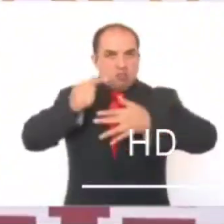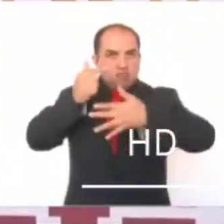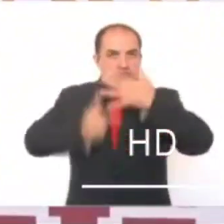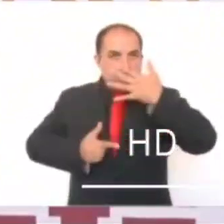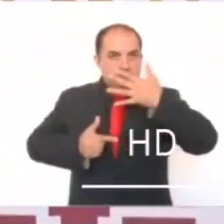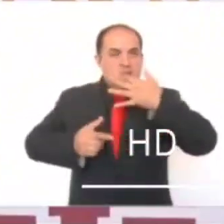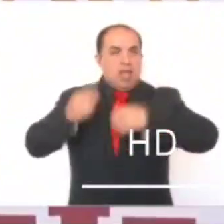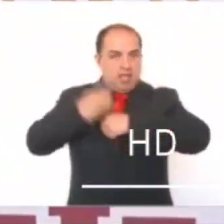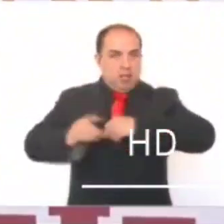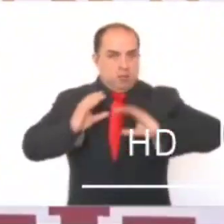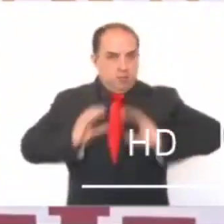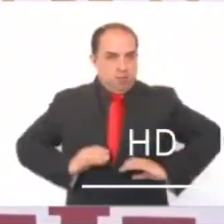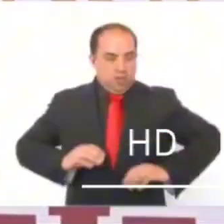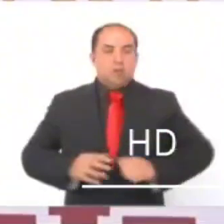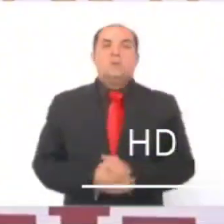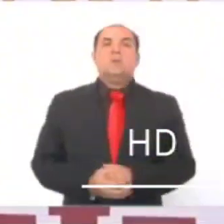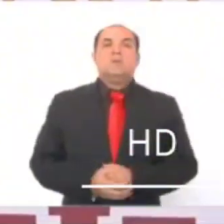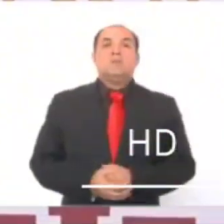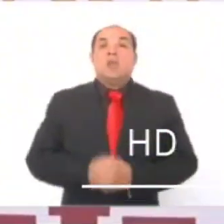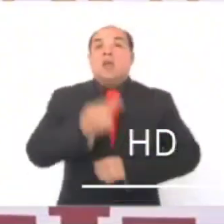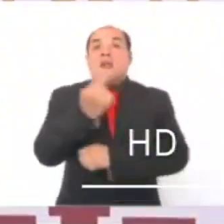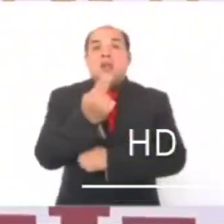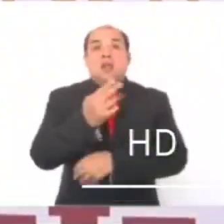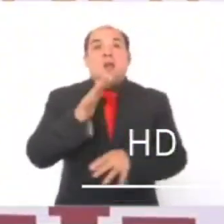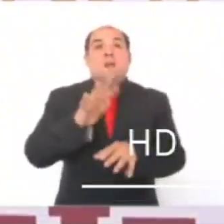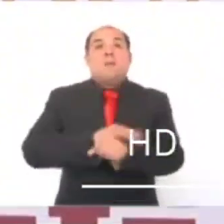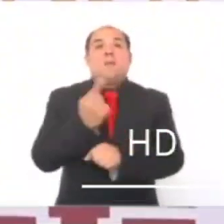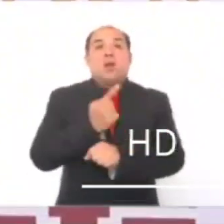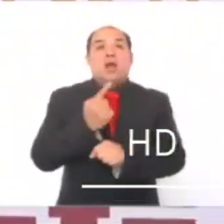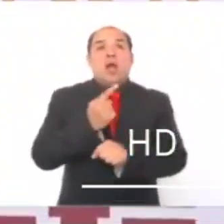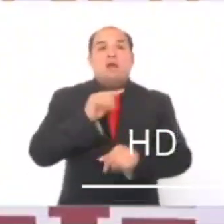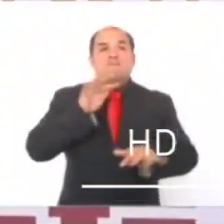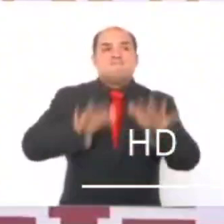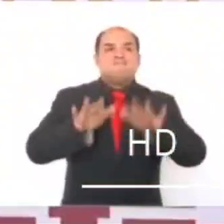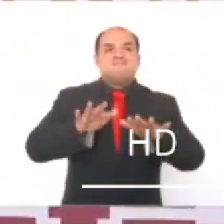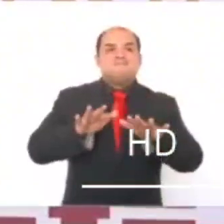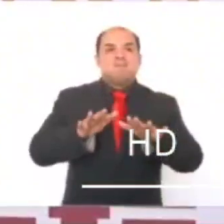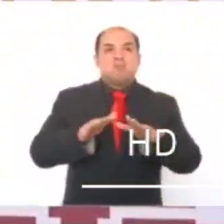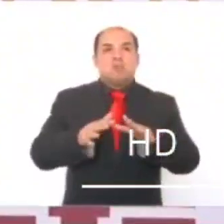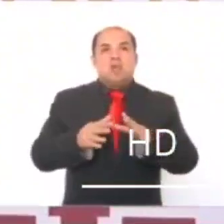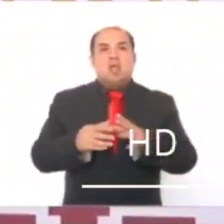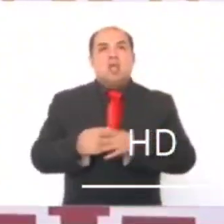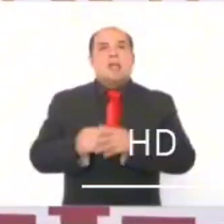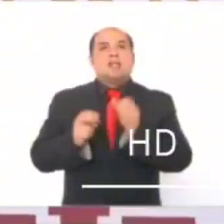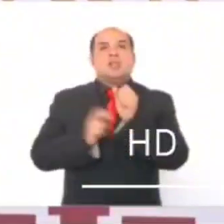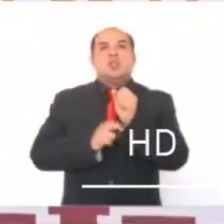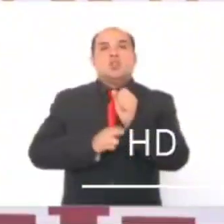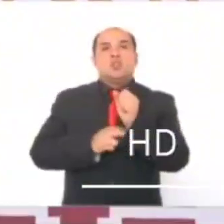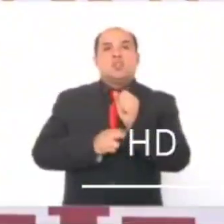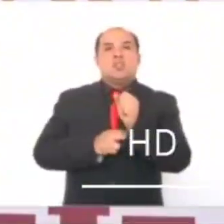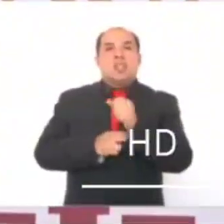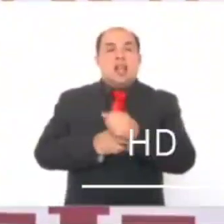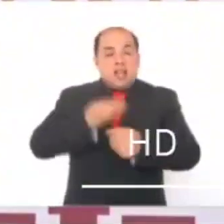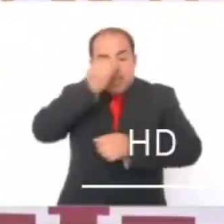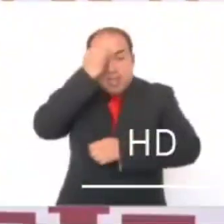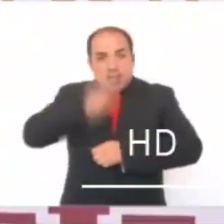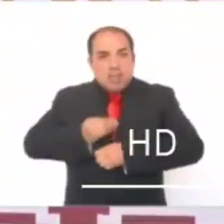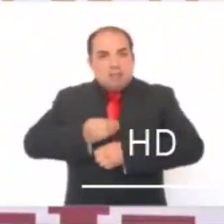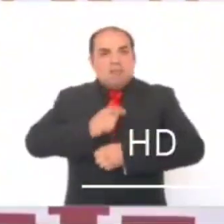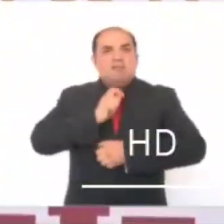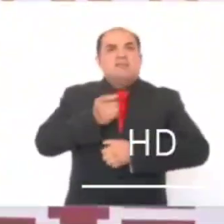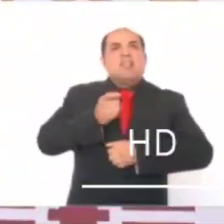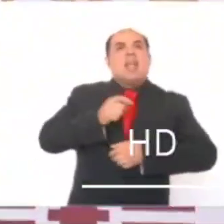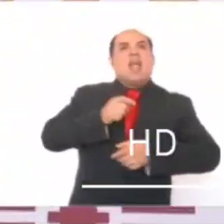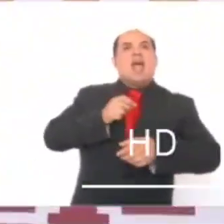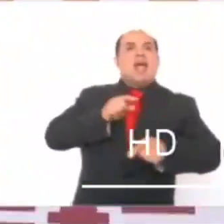Eran necesarias porque muchas veces se ocultaba el salvajismo de los ataques.